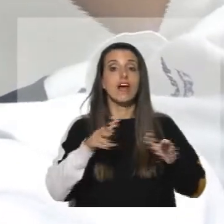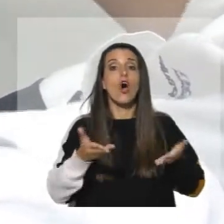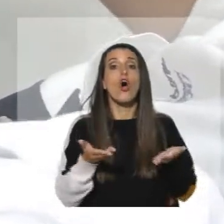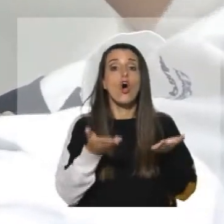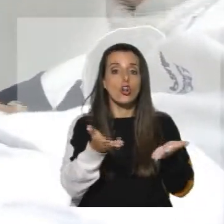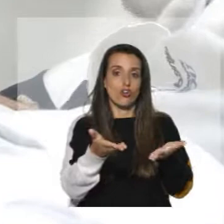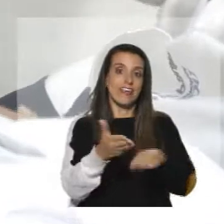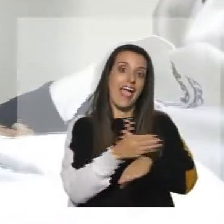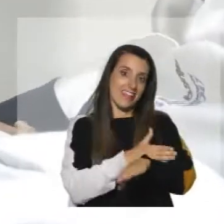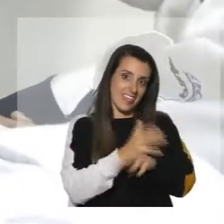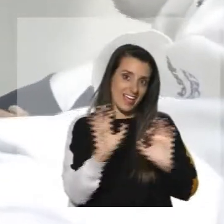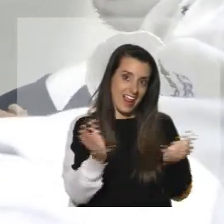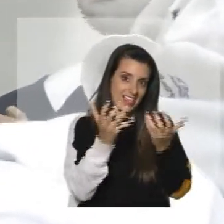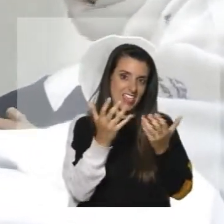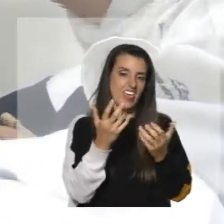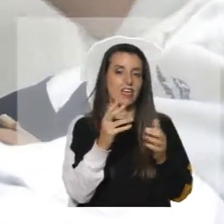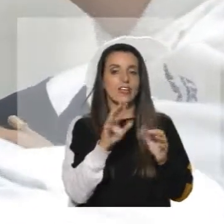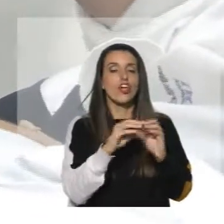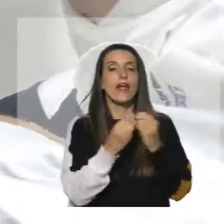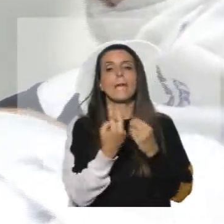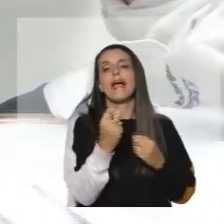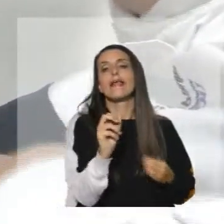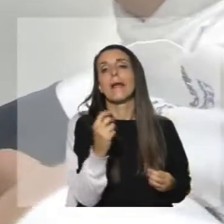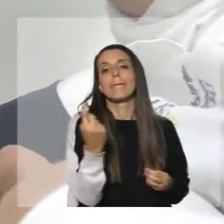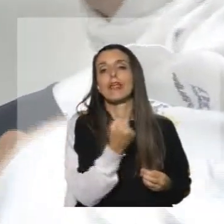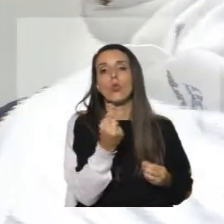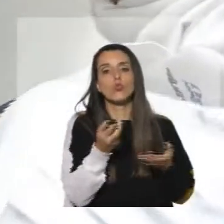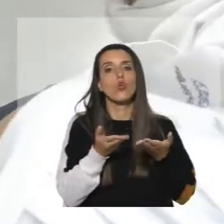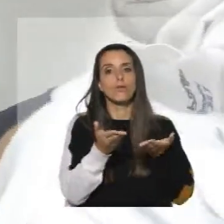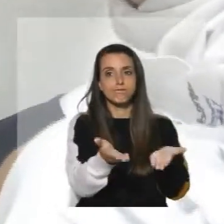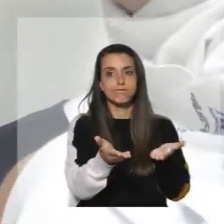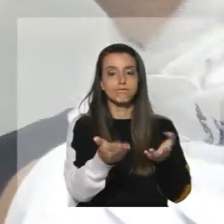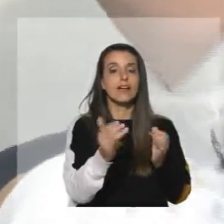precalentado aproximadamente unos 20 minutos. ¿Tá? Esta torta sí se puede